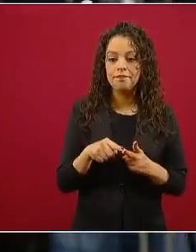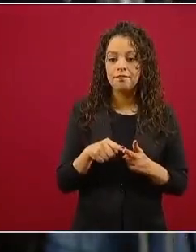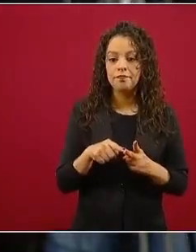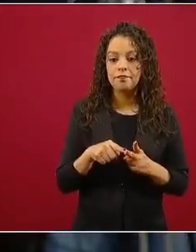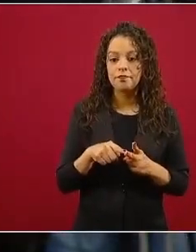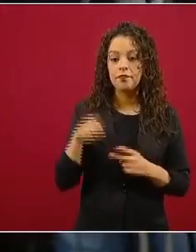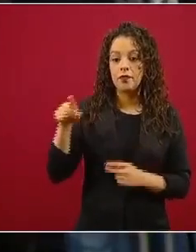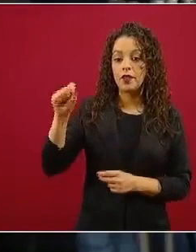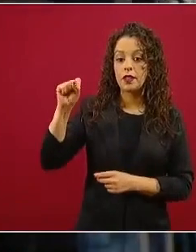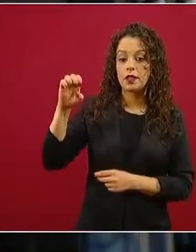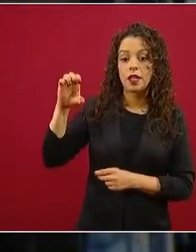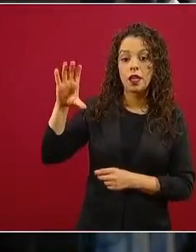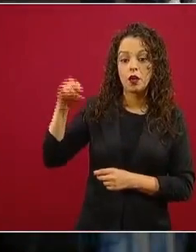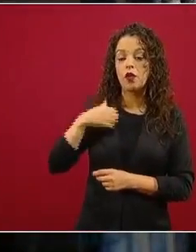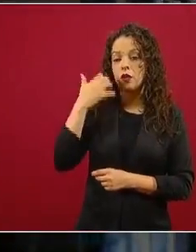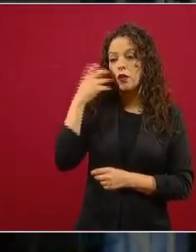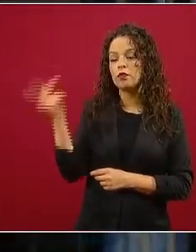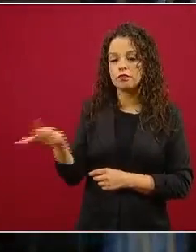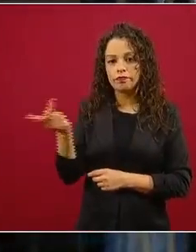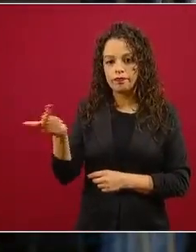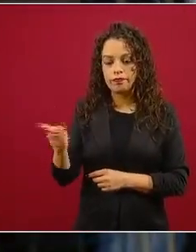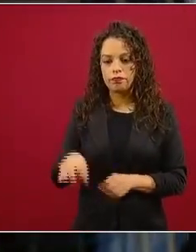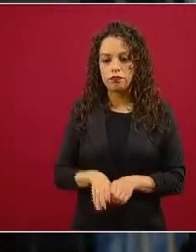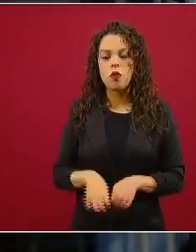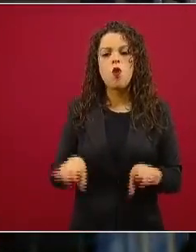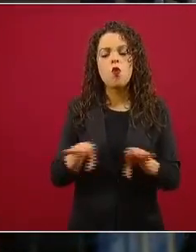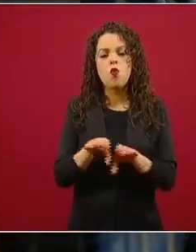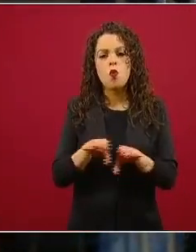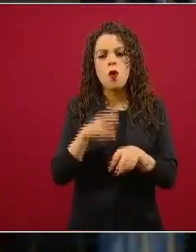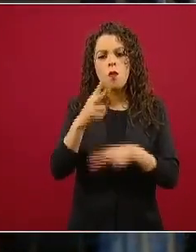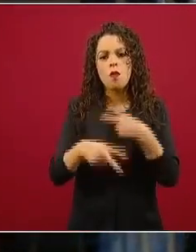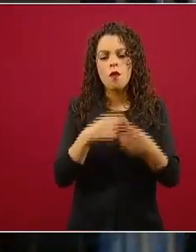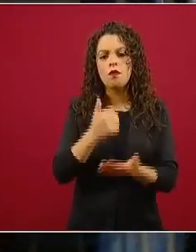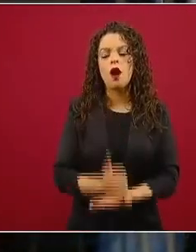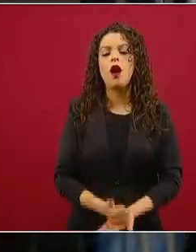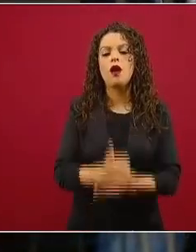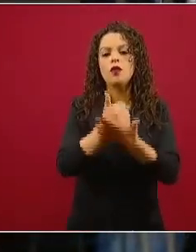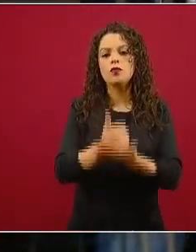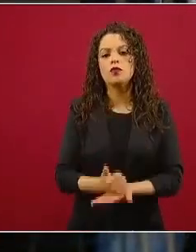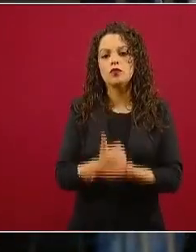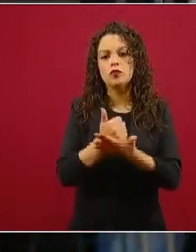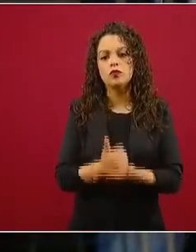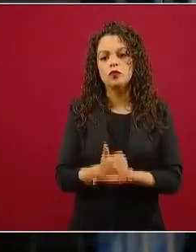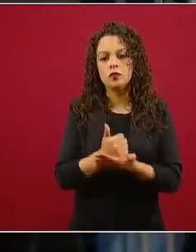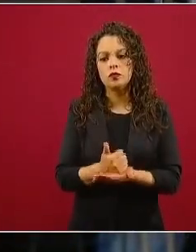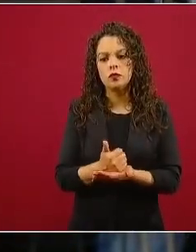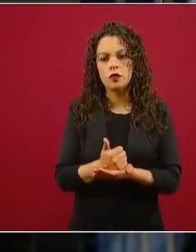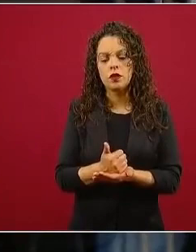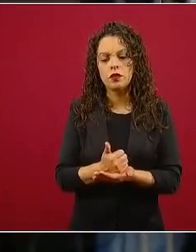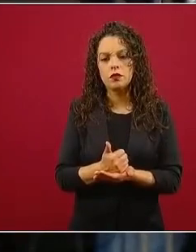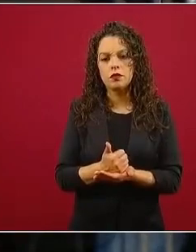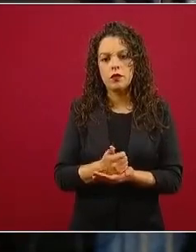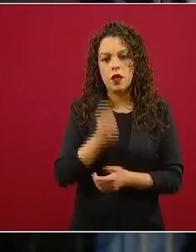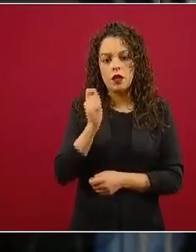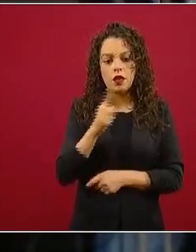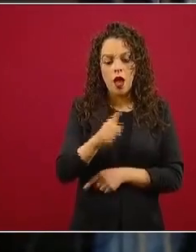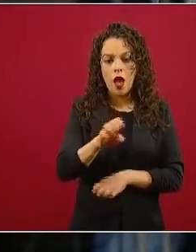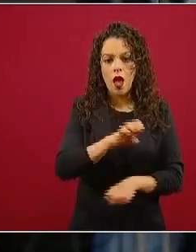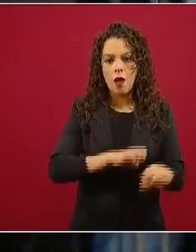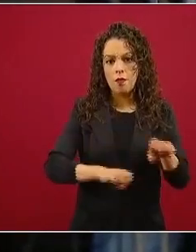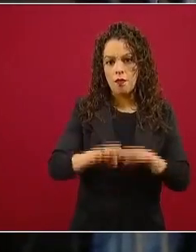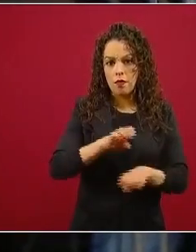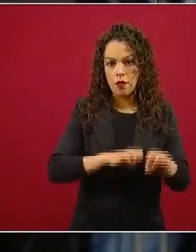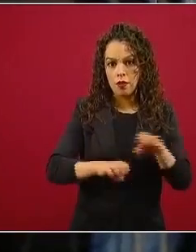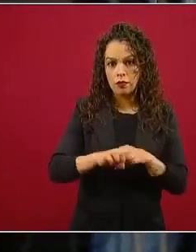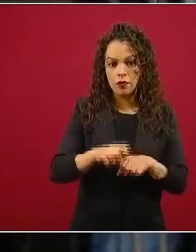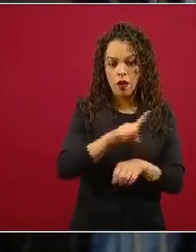secretaria cómo se va a ayudar a estos sectores que pararon antes, que fueron los primeros en detener por el